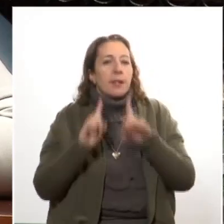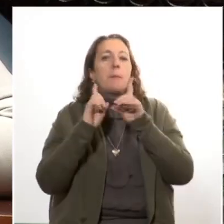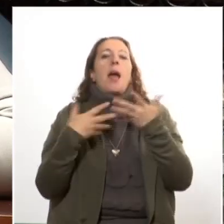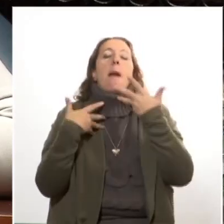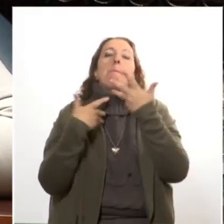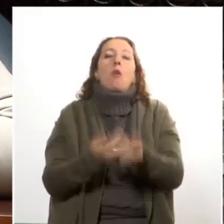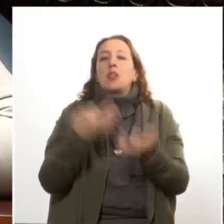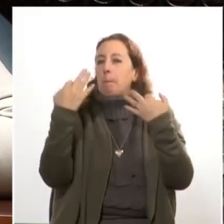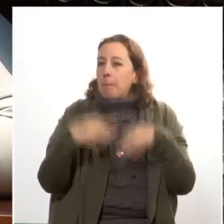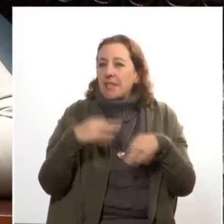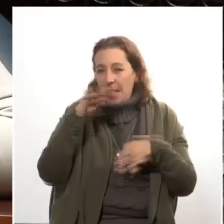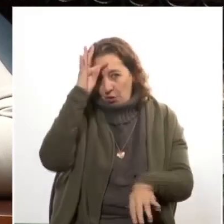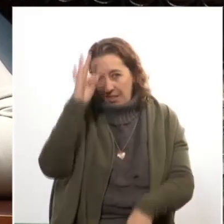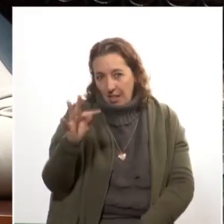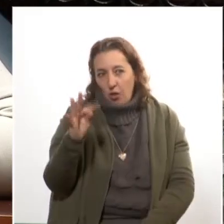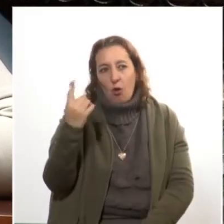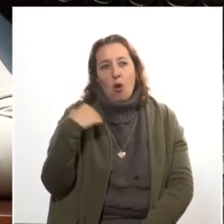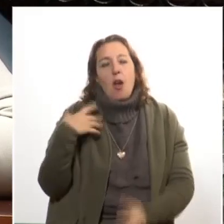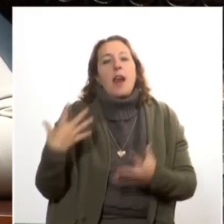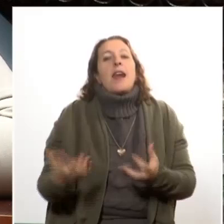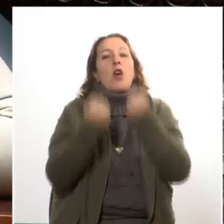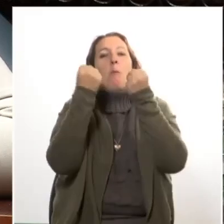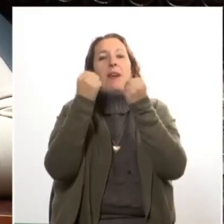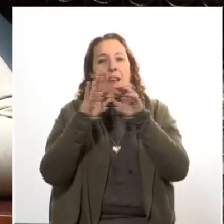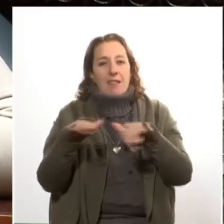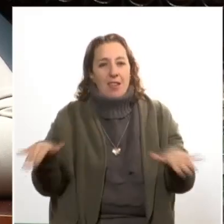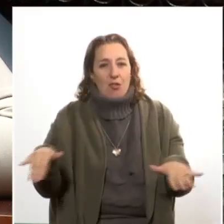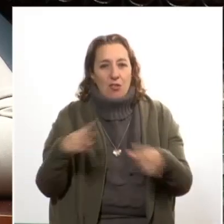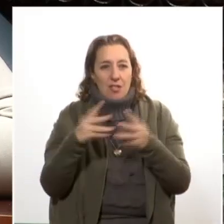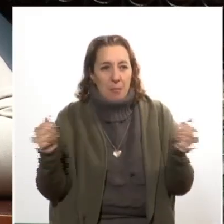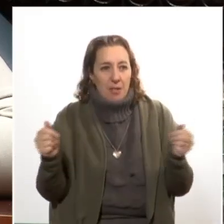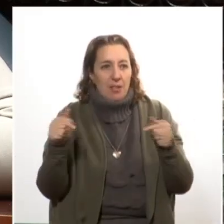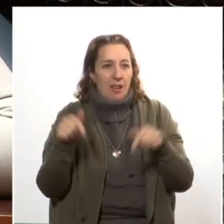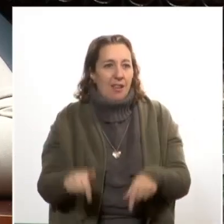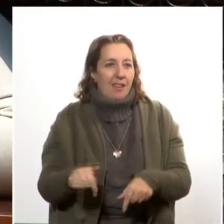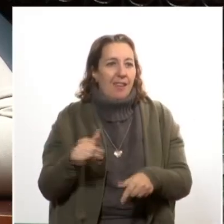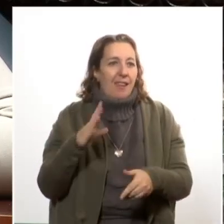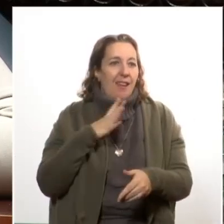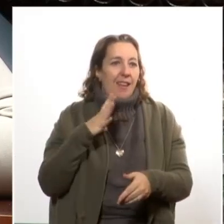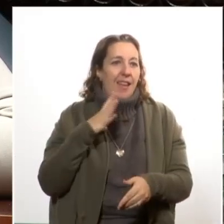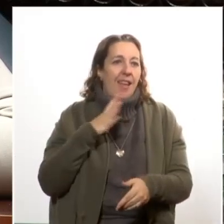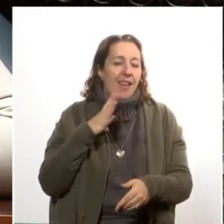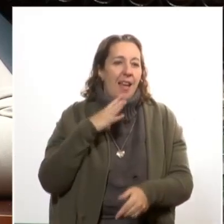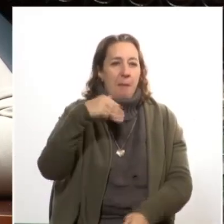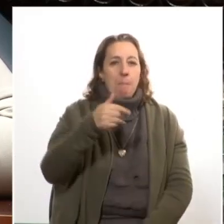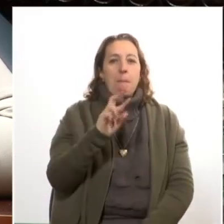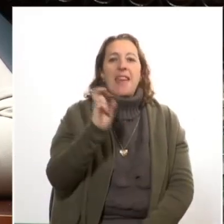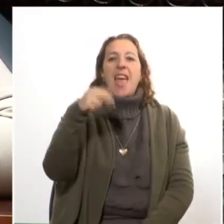especializado de técnicos, se han recuperado niños desaparecidos. Ahí está, hoy, aquí, acompañándonos,